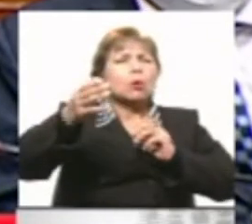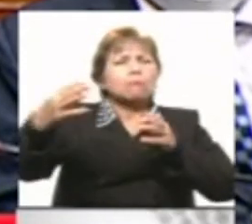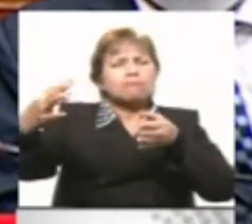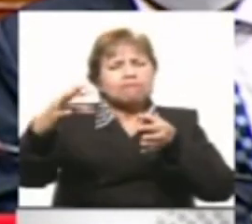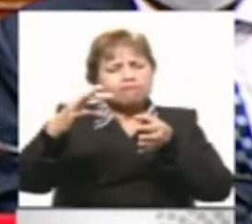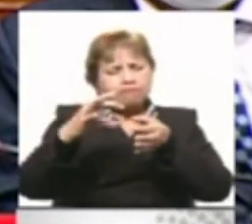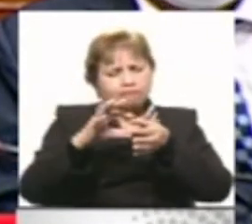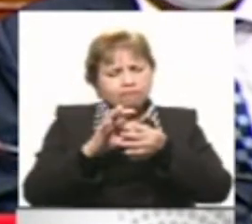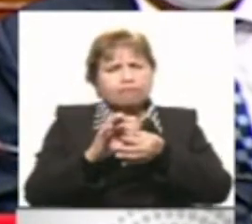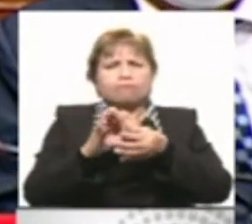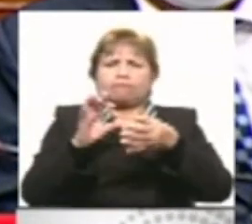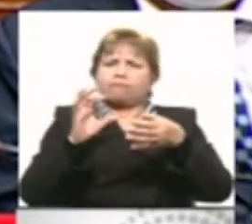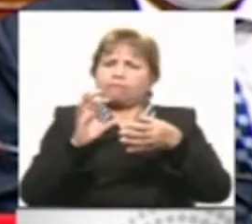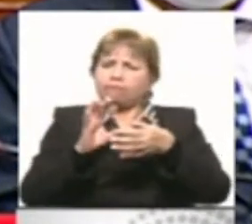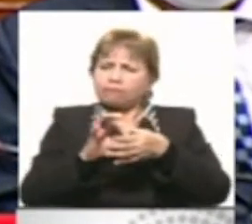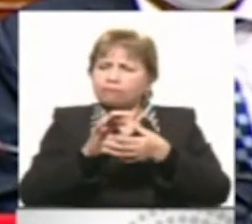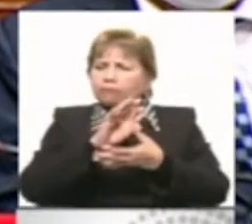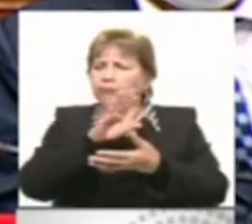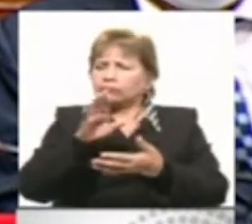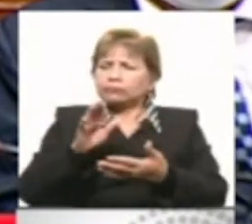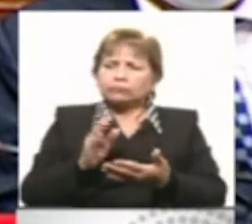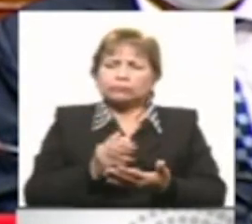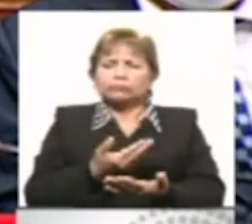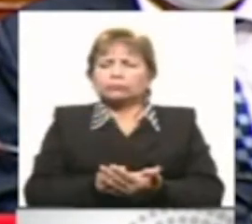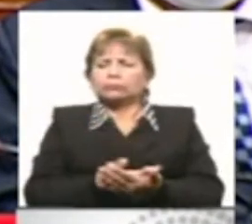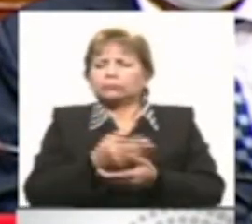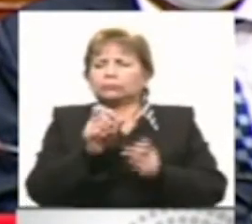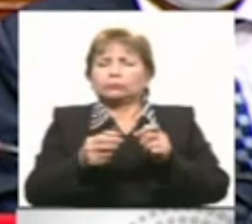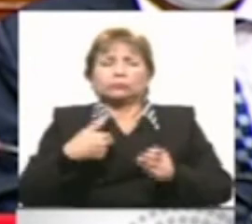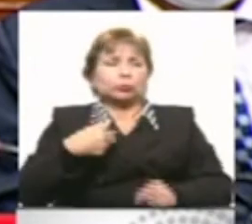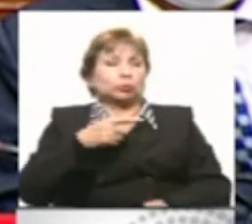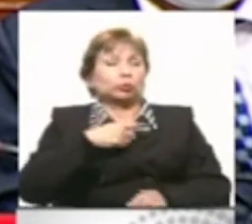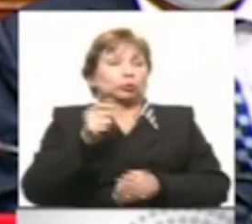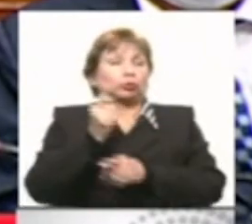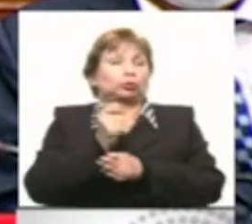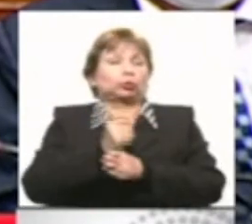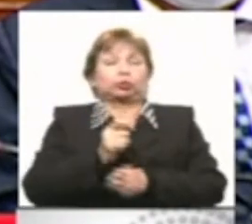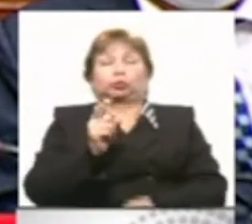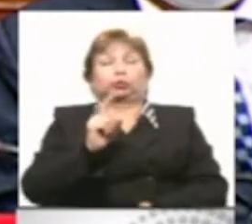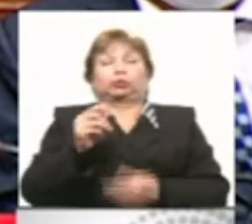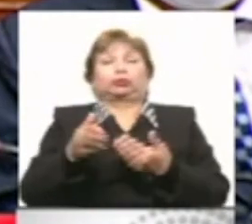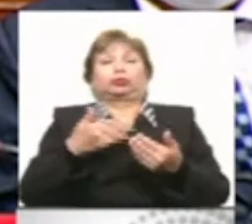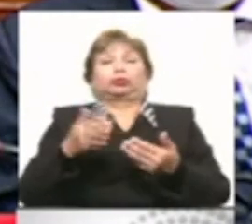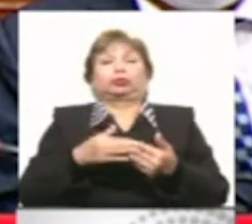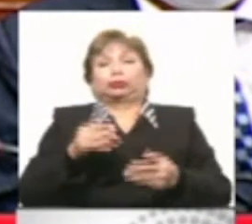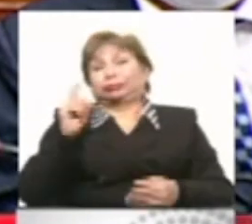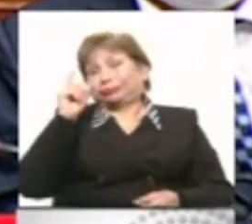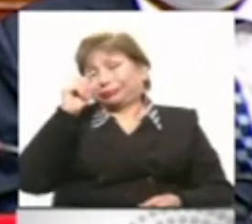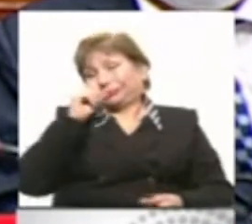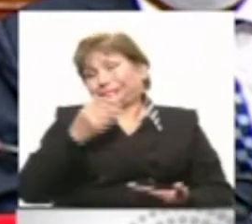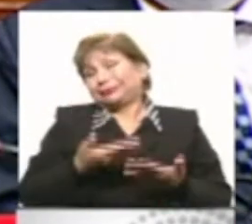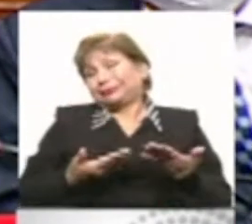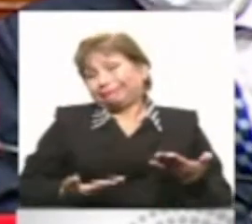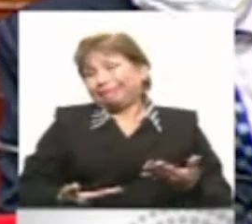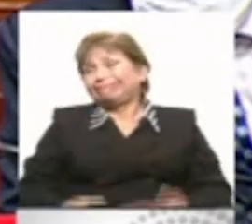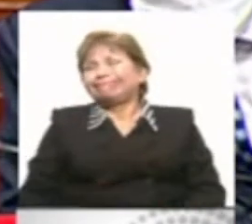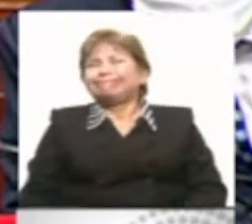unidad de todos. Nuestra tarea no es fácil, pero tampoco imposible. Muchas